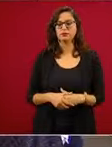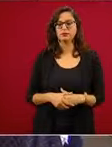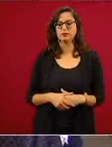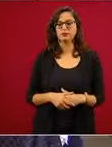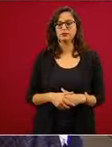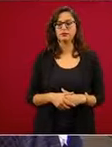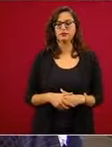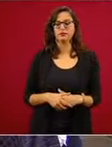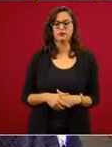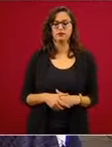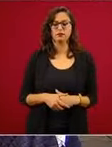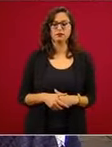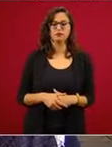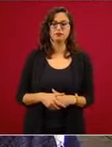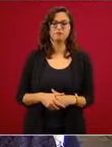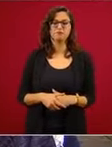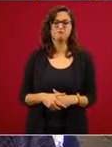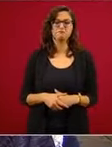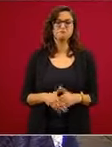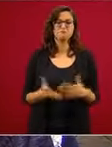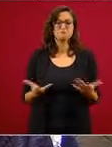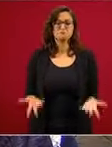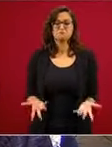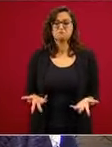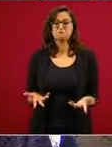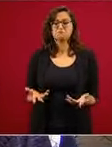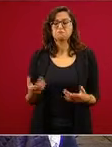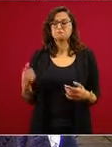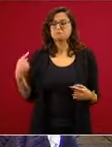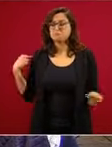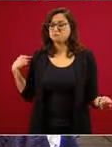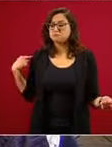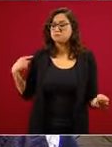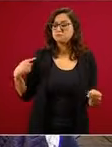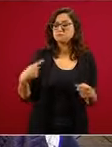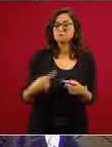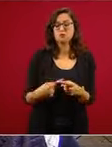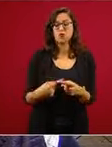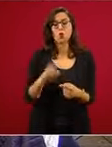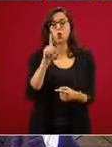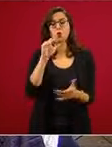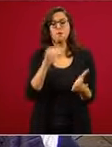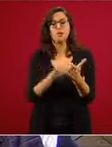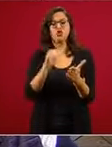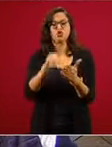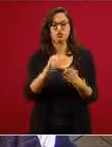en cerca de 1,000,000 de empresas.